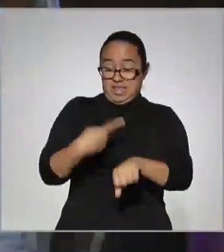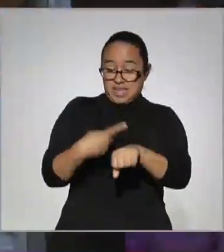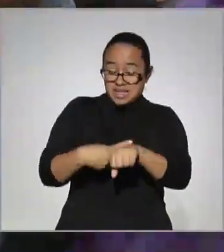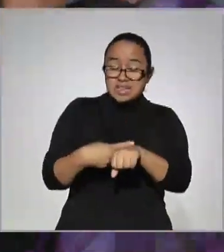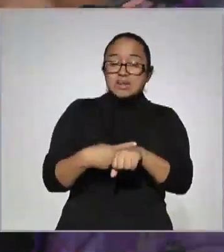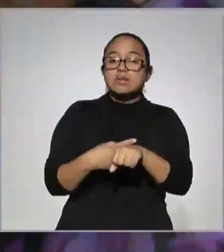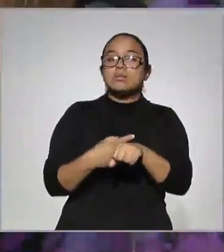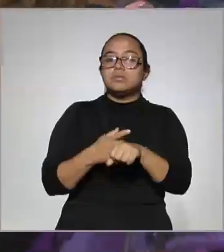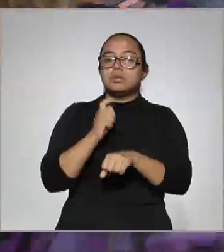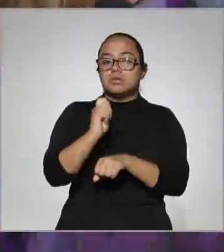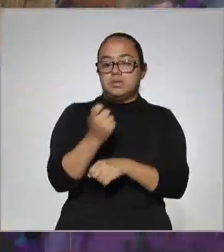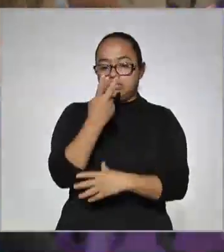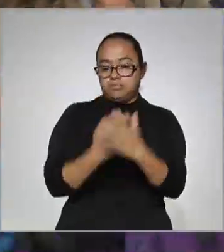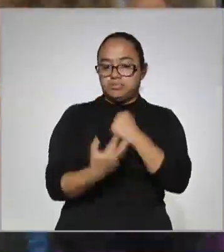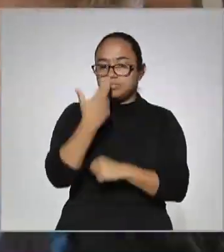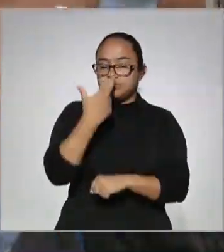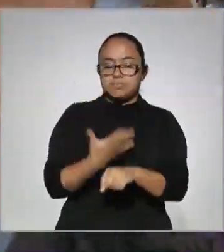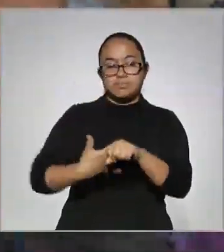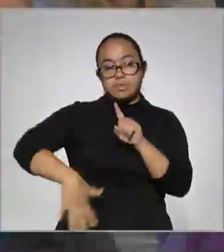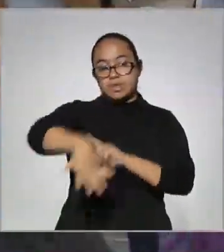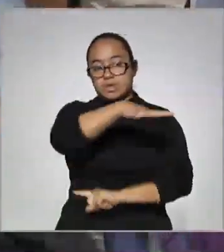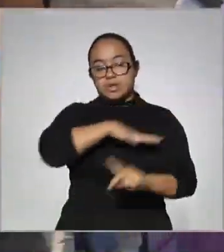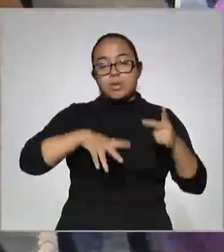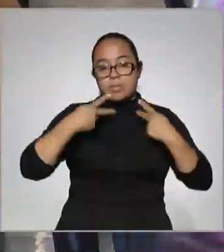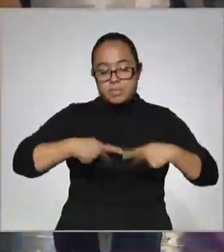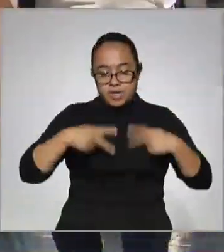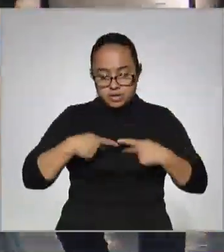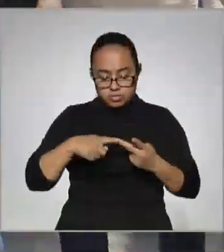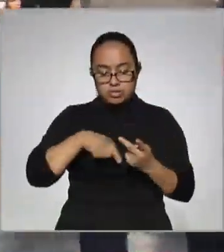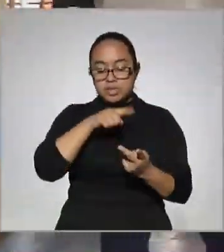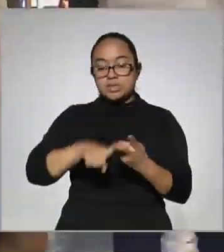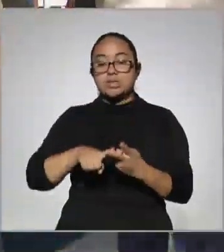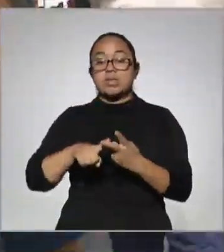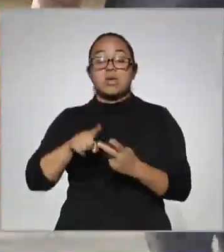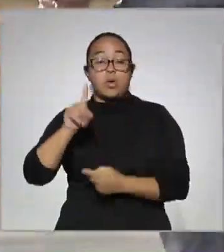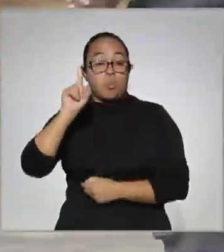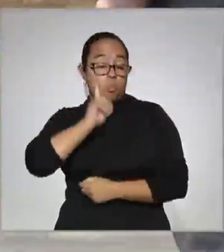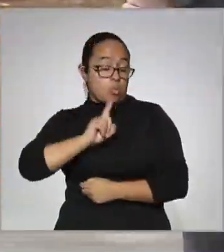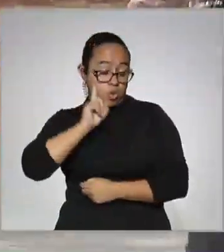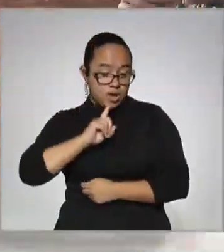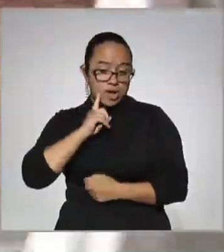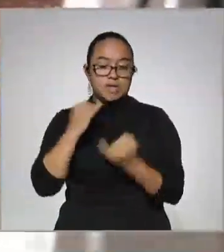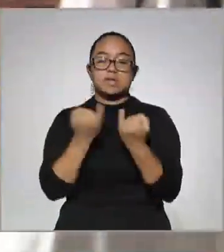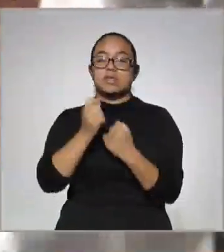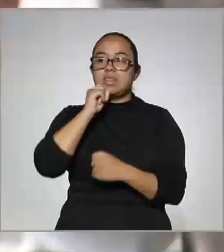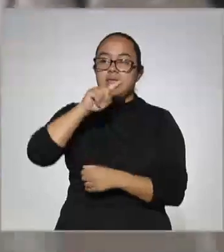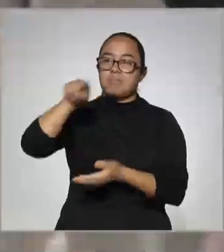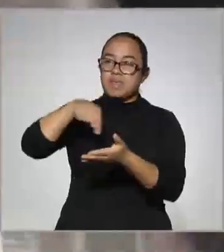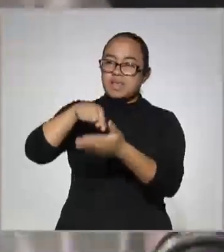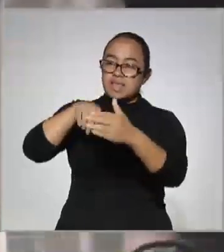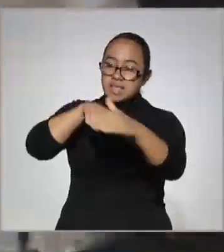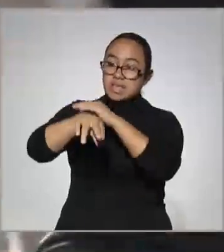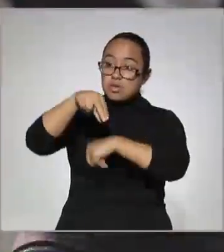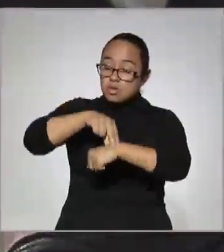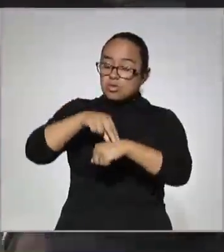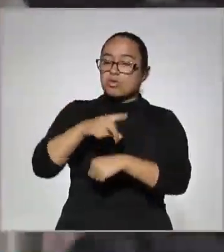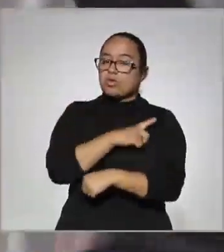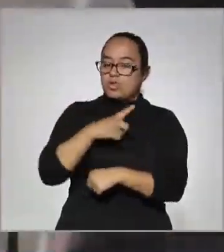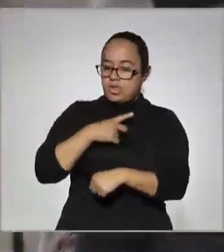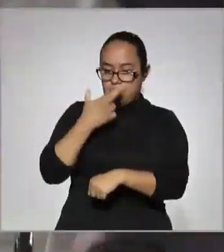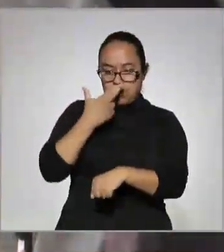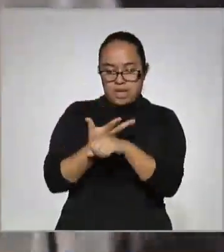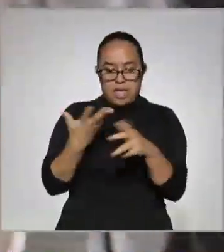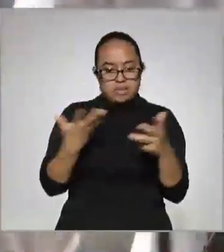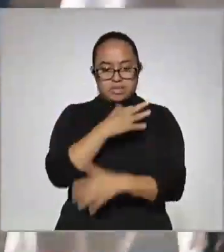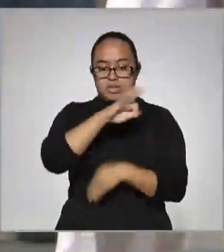de la corresponsabilidad de la población en general, de las mujeres en particular y de las instituciones de salud, ya